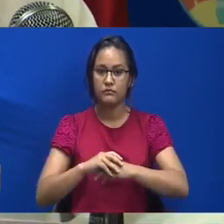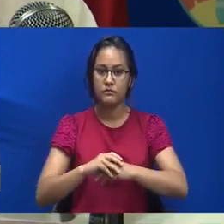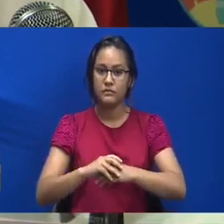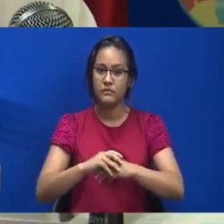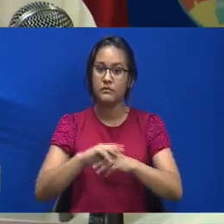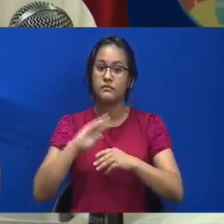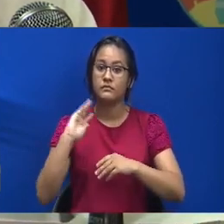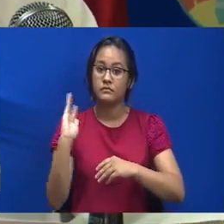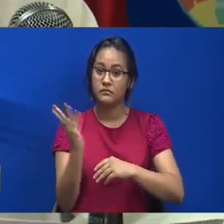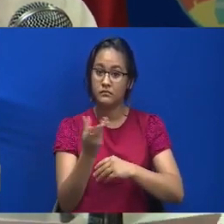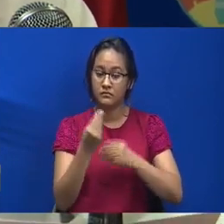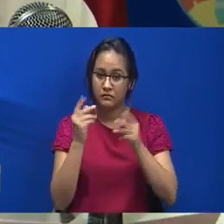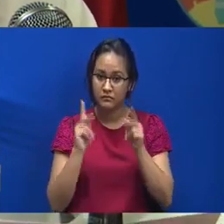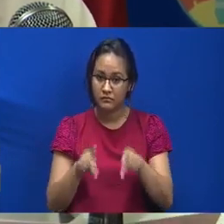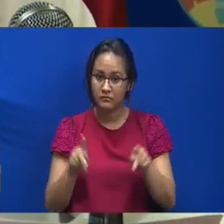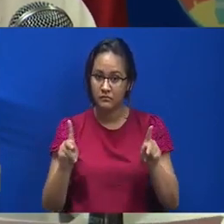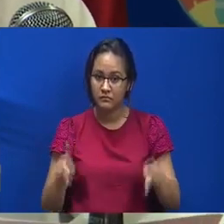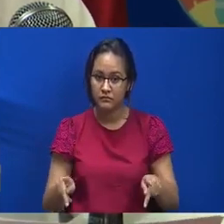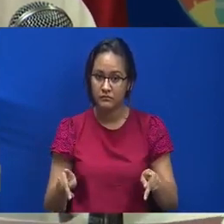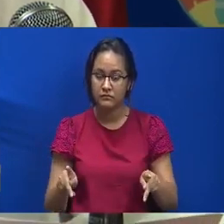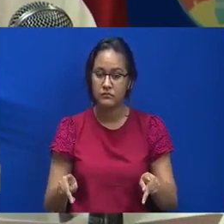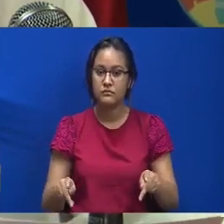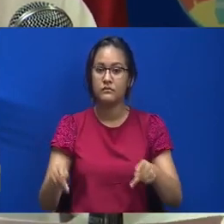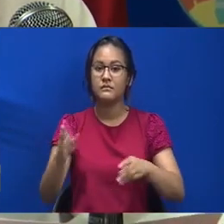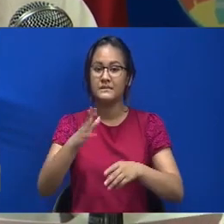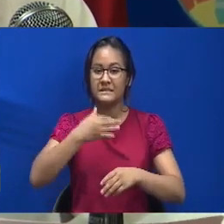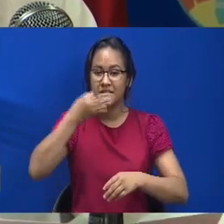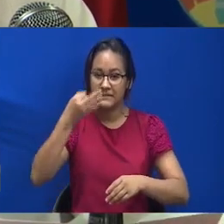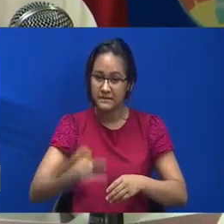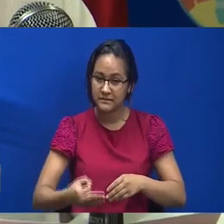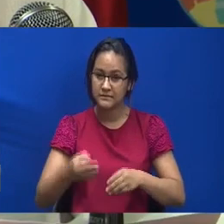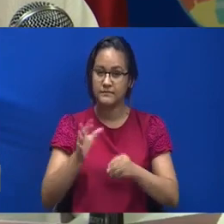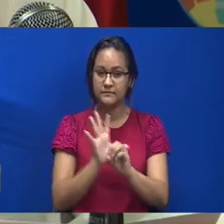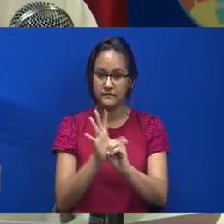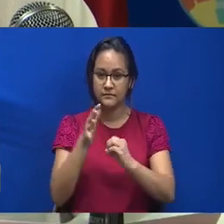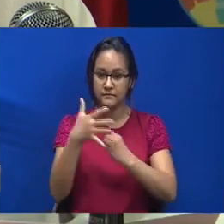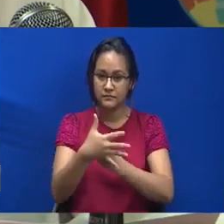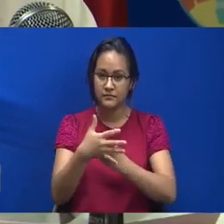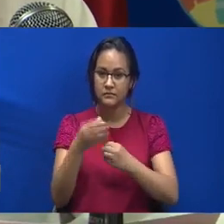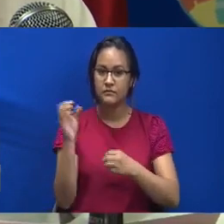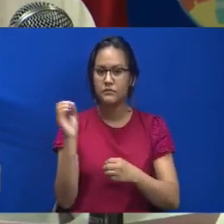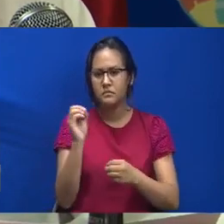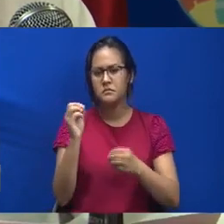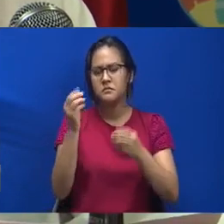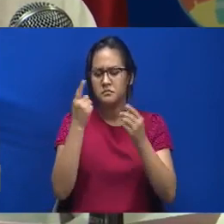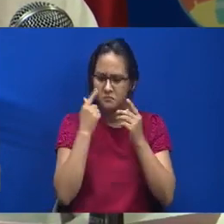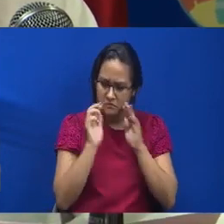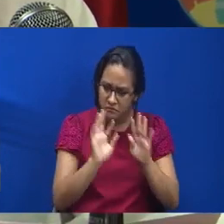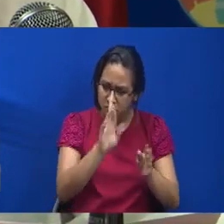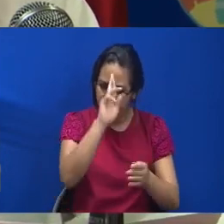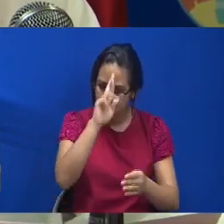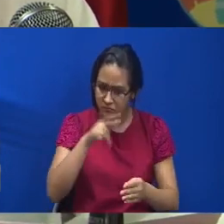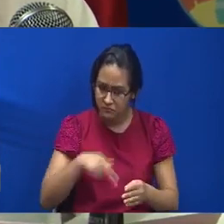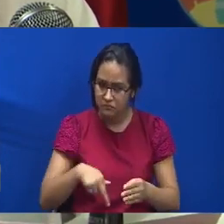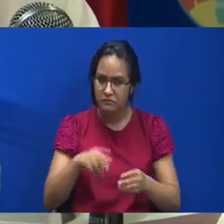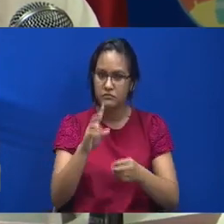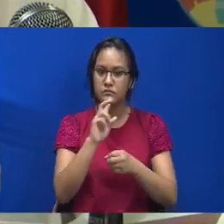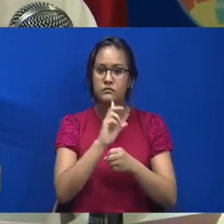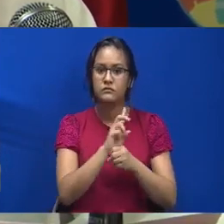personas confirmadas con COVID-19 o en seguimiento responsable y cuidadoso tienen